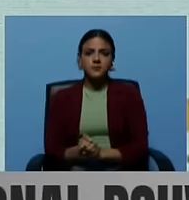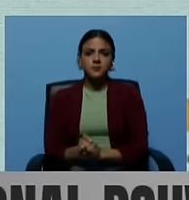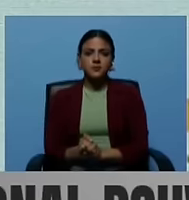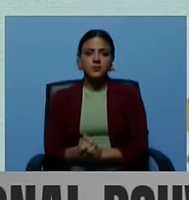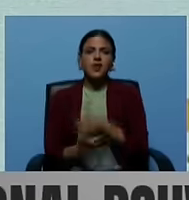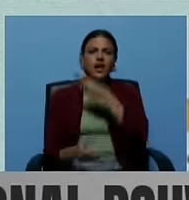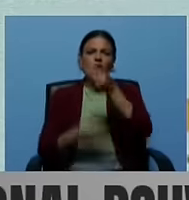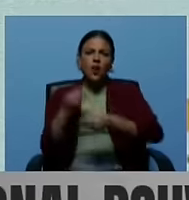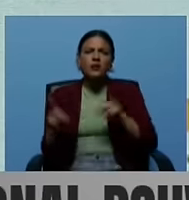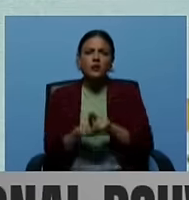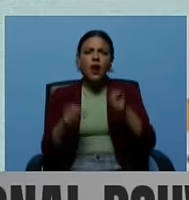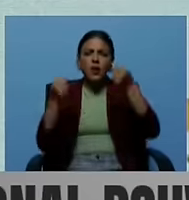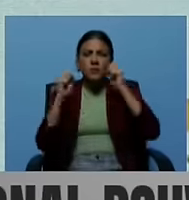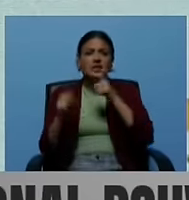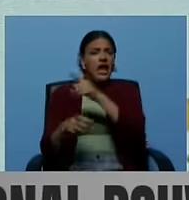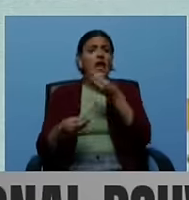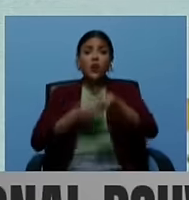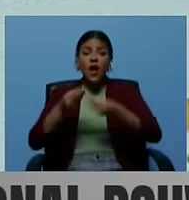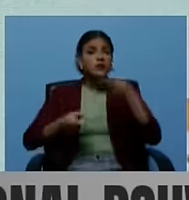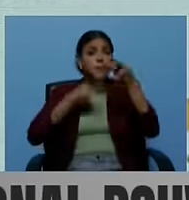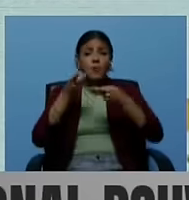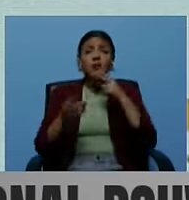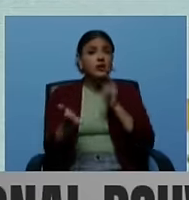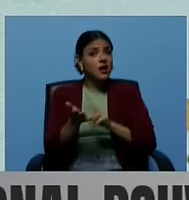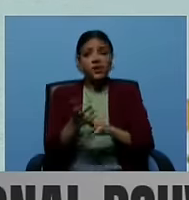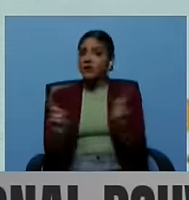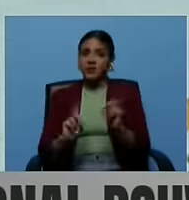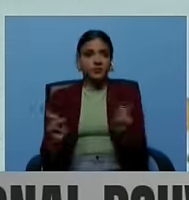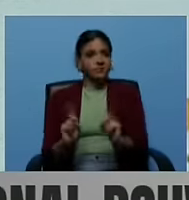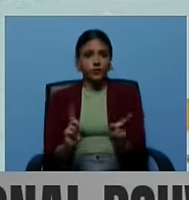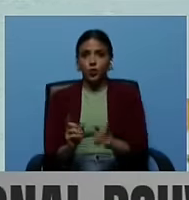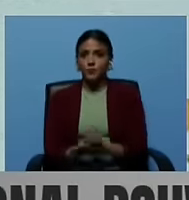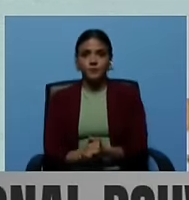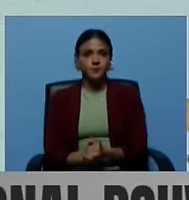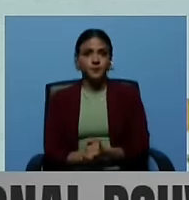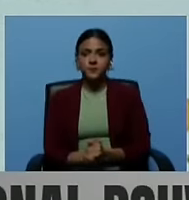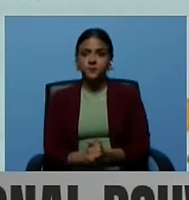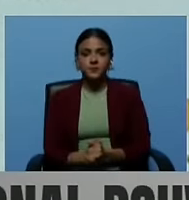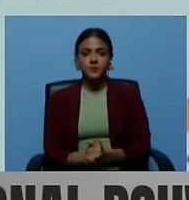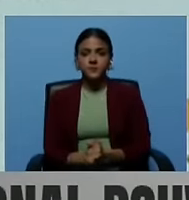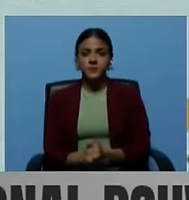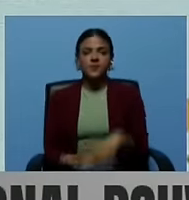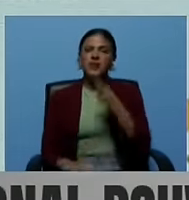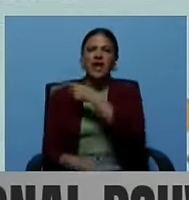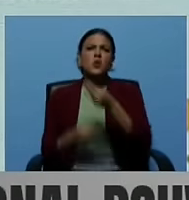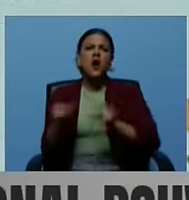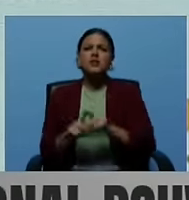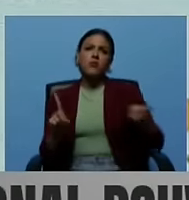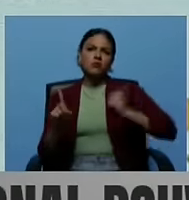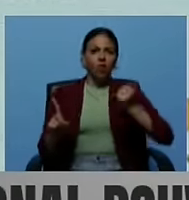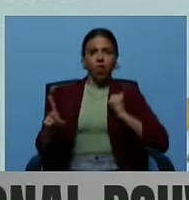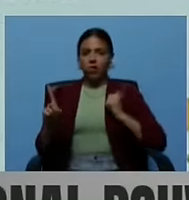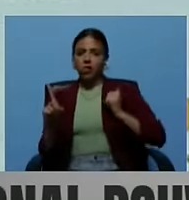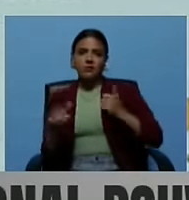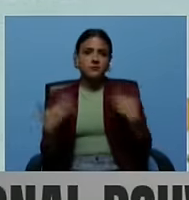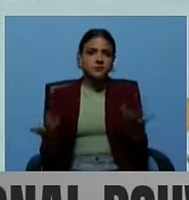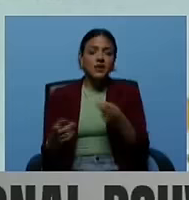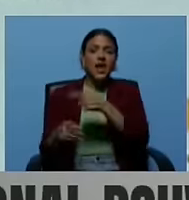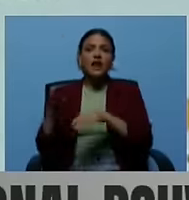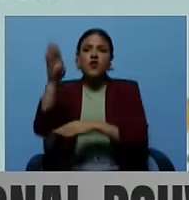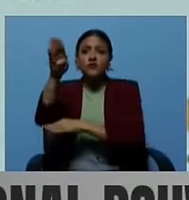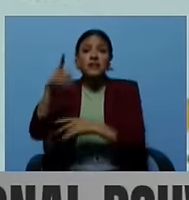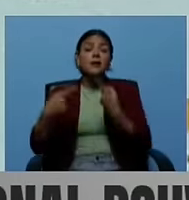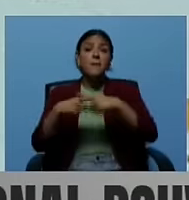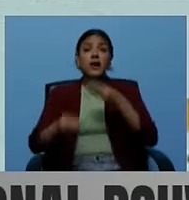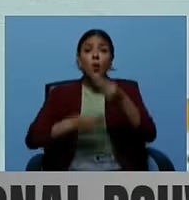Prácticas. Ellos no son políticos en verdad. No son políticos. Van a ser cualquier cosa. Además de fascistas, pero políticos no